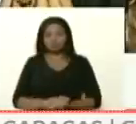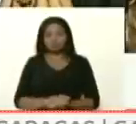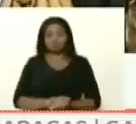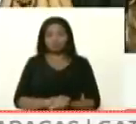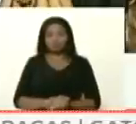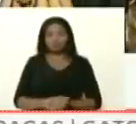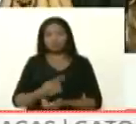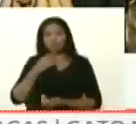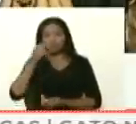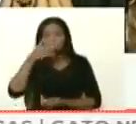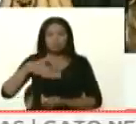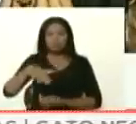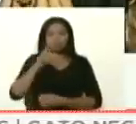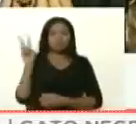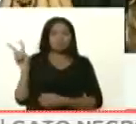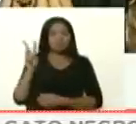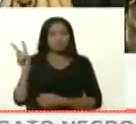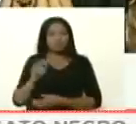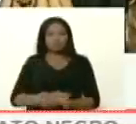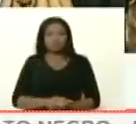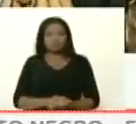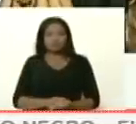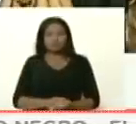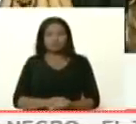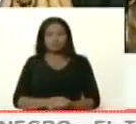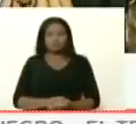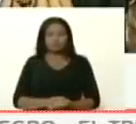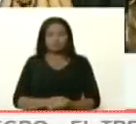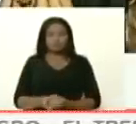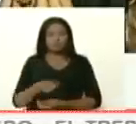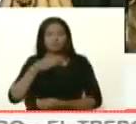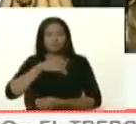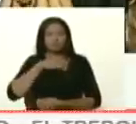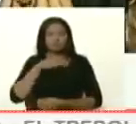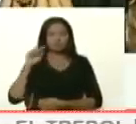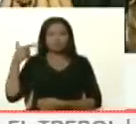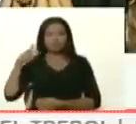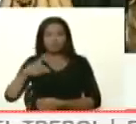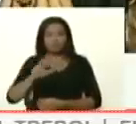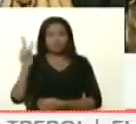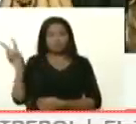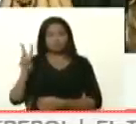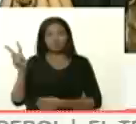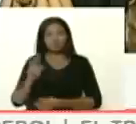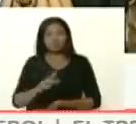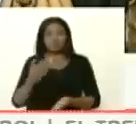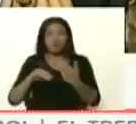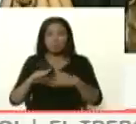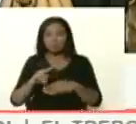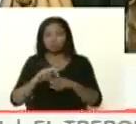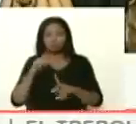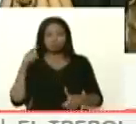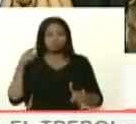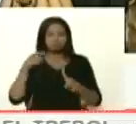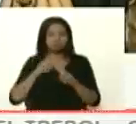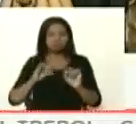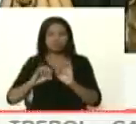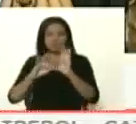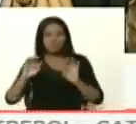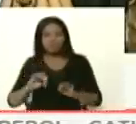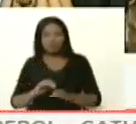le digo al pueblo de Venezuela, con la gran misión Transporte Venezuela, vamos a transitar